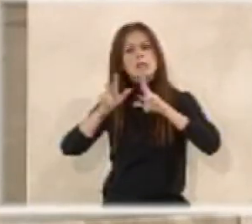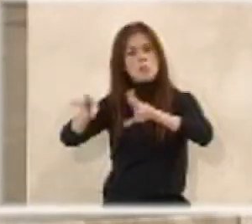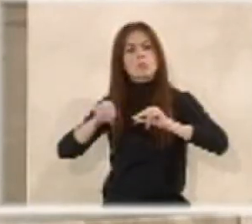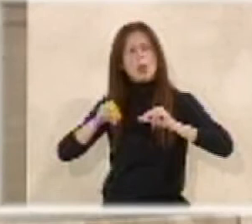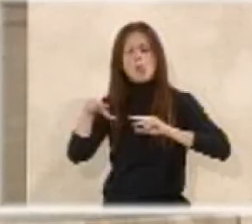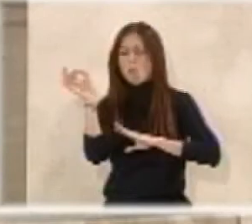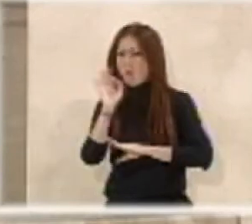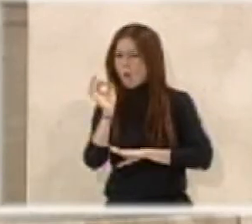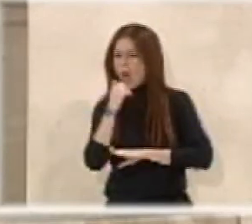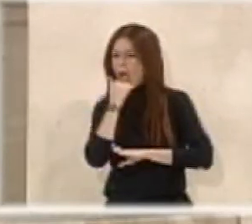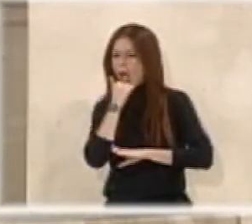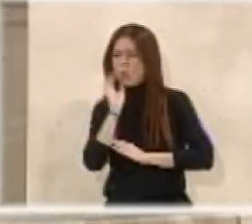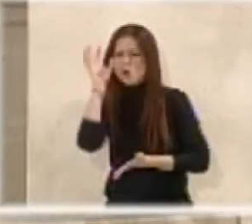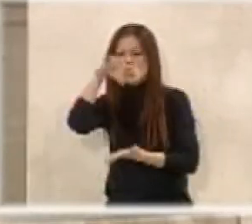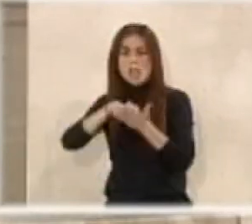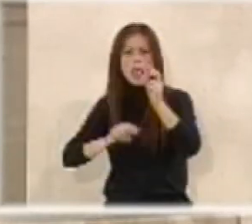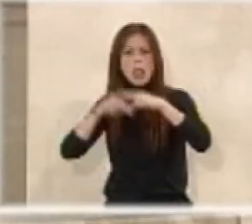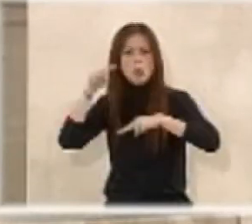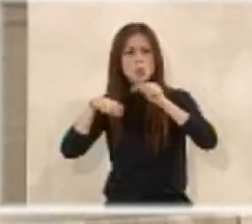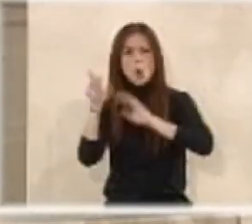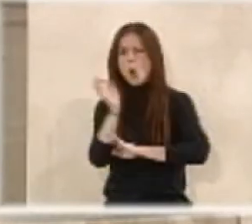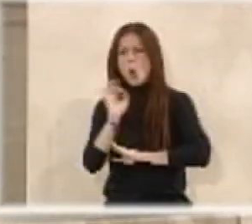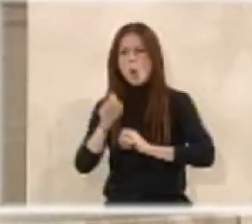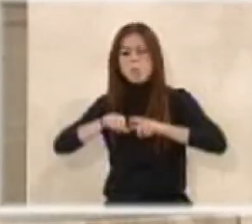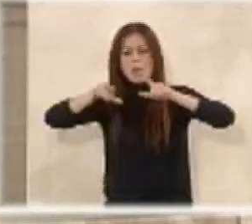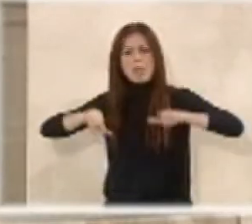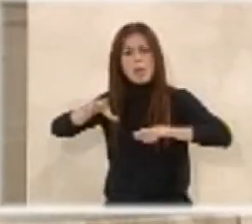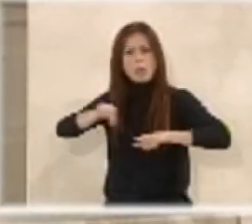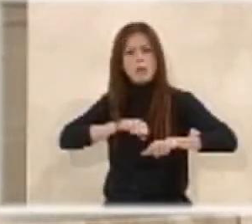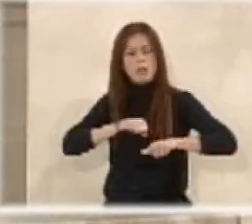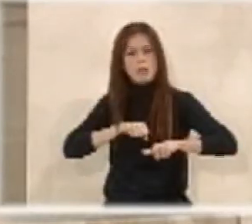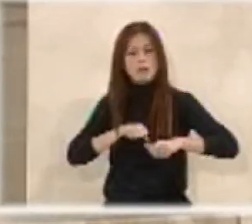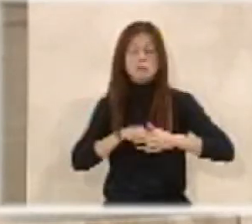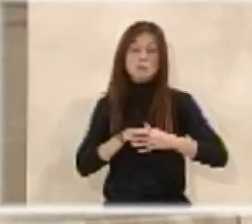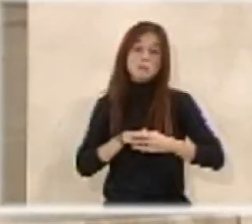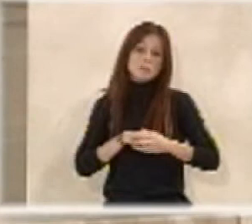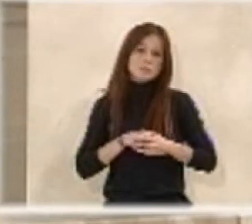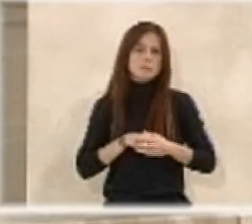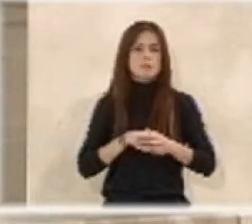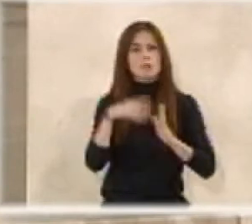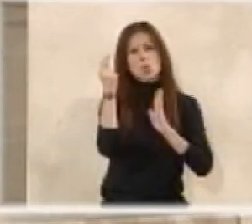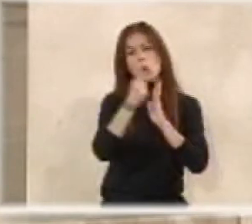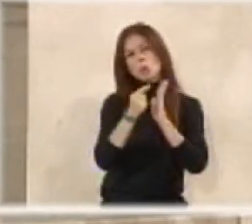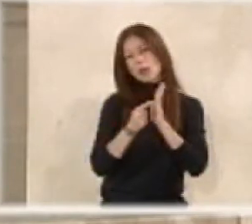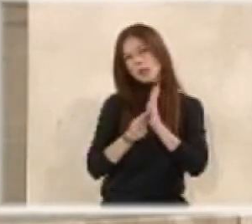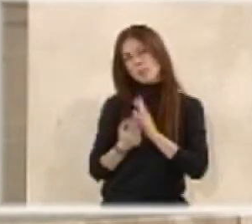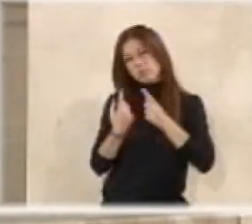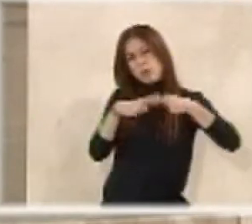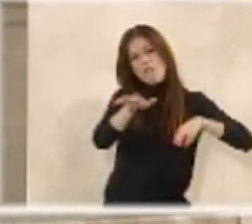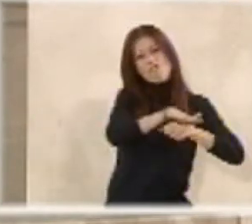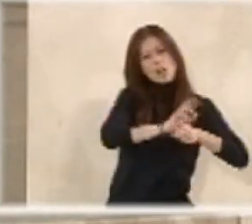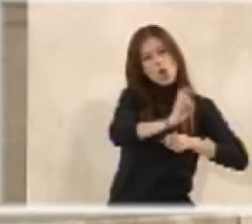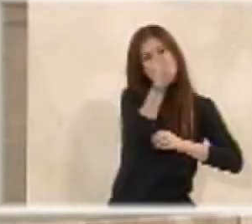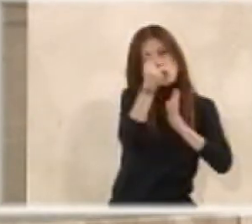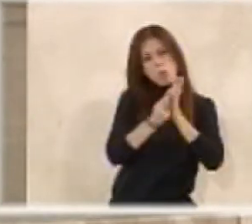o se han hecho un chalet o se han hecho una parcela con unas condiciones distintas a otros barrios de